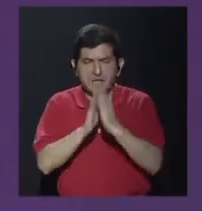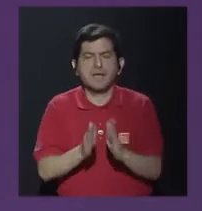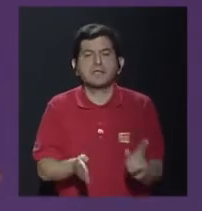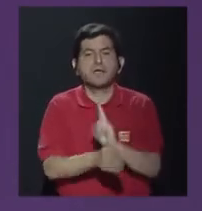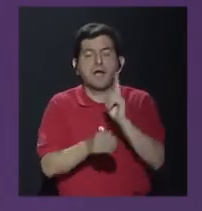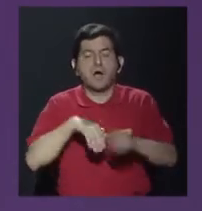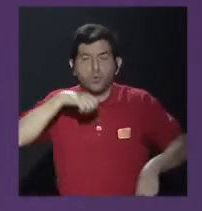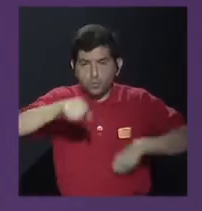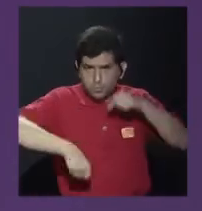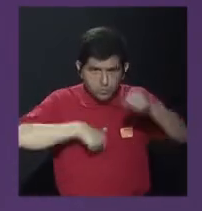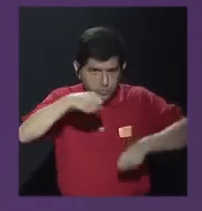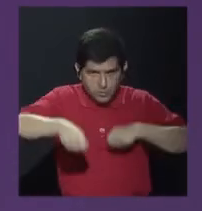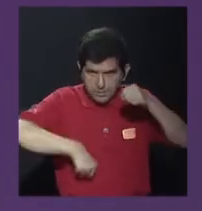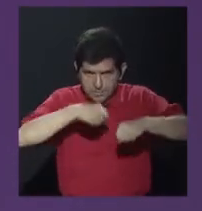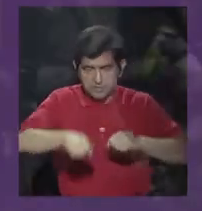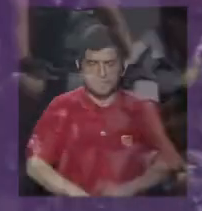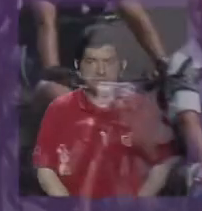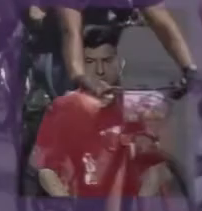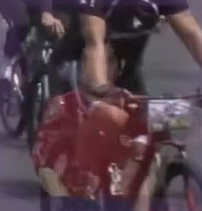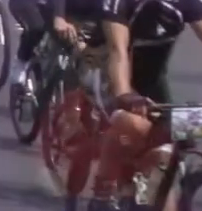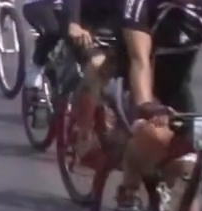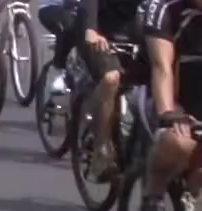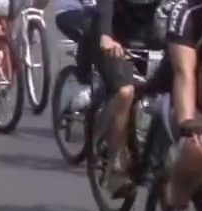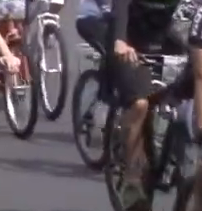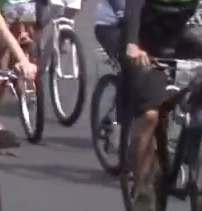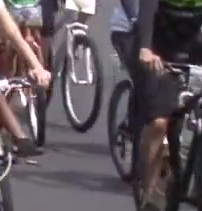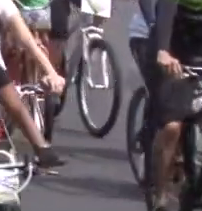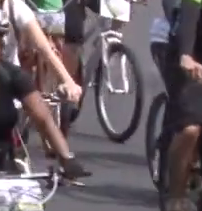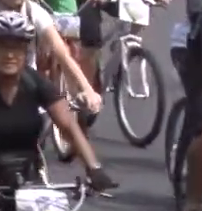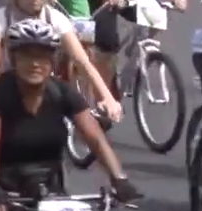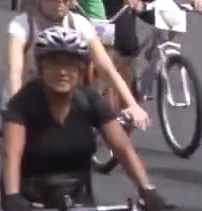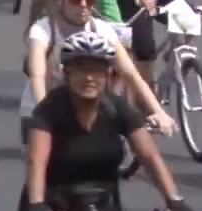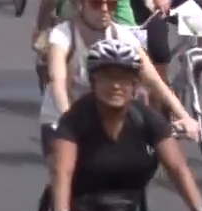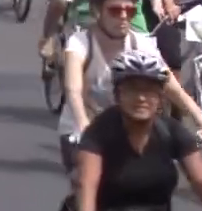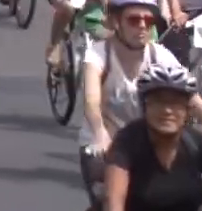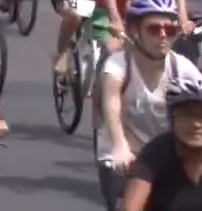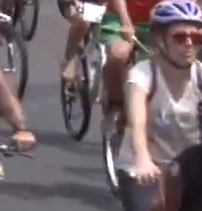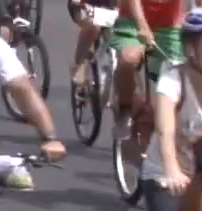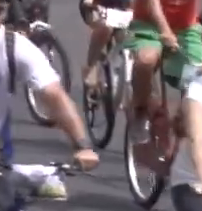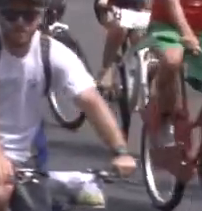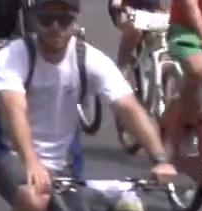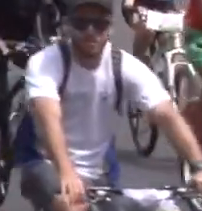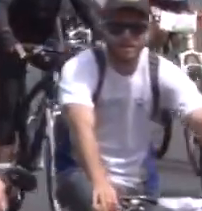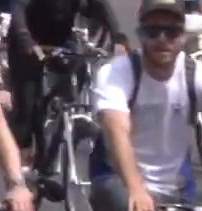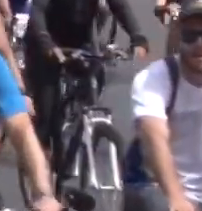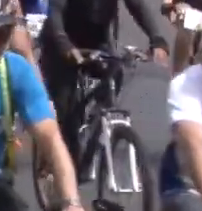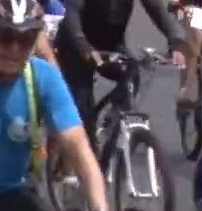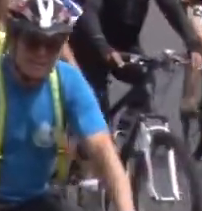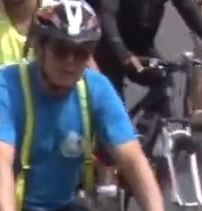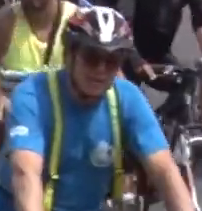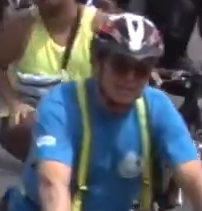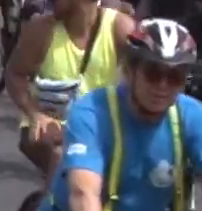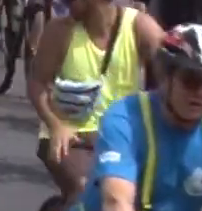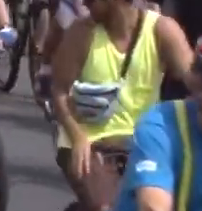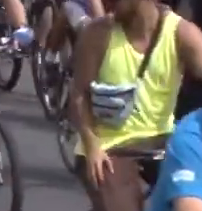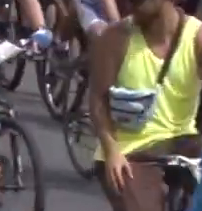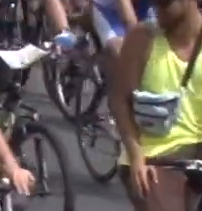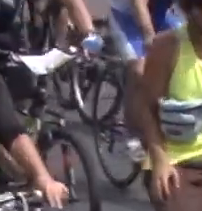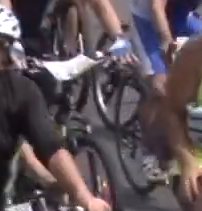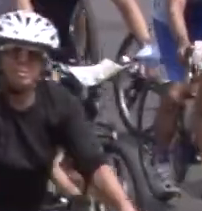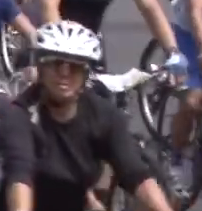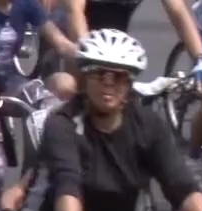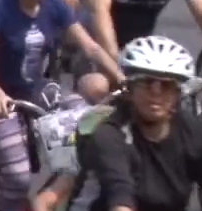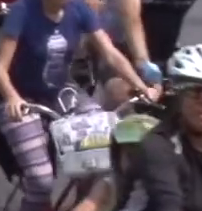bici, tan simple como eso y tan transgresor como eso, rechazar el consumismo. Bueno, ¿cómo lo hacemos? ¿Cómo lo traducimos en lo